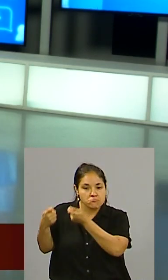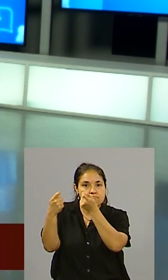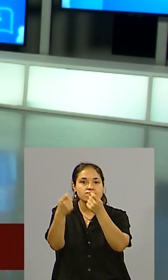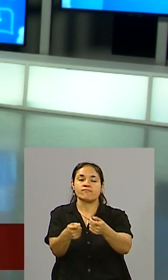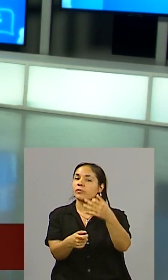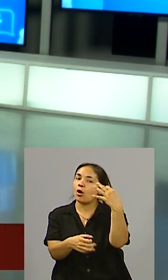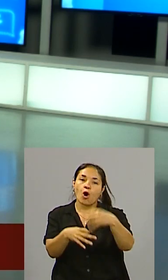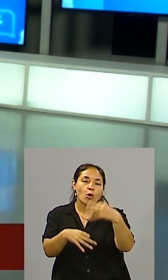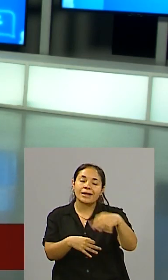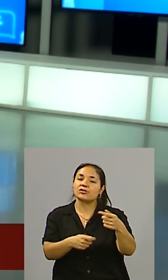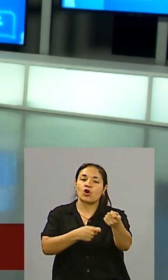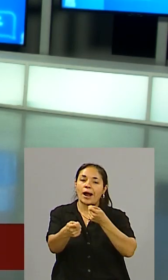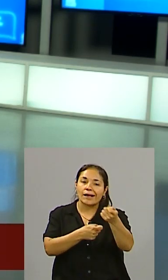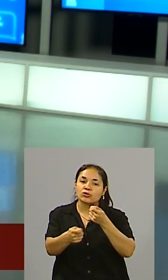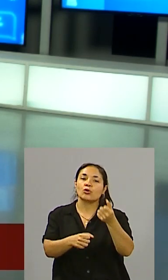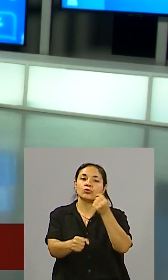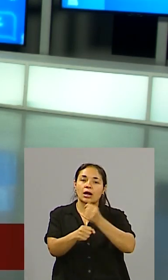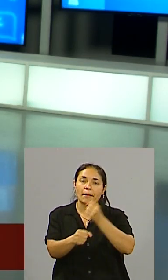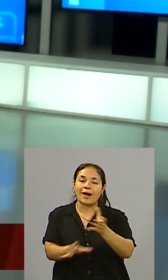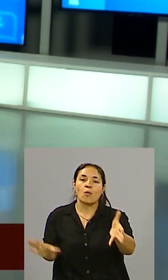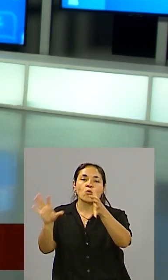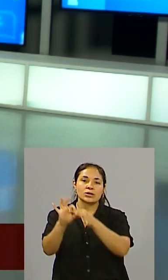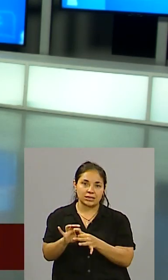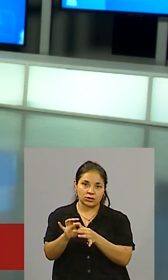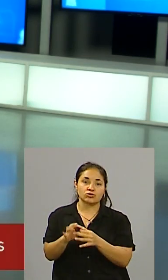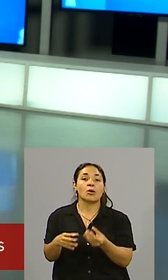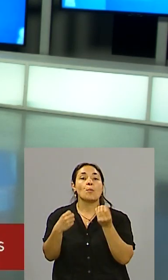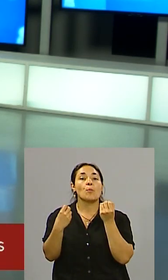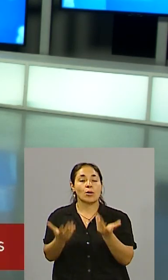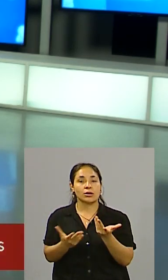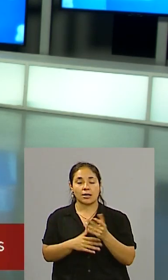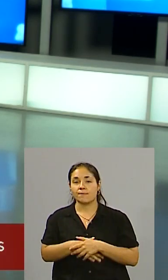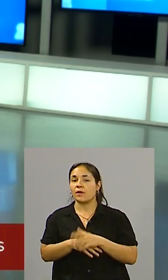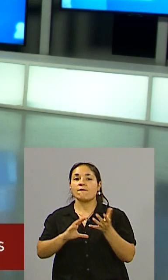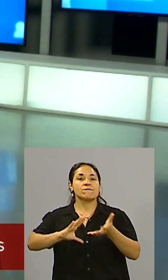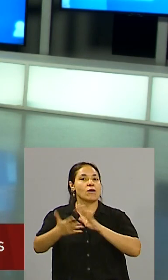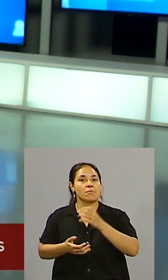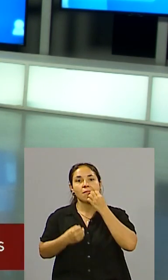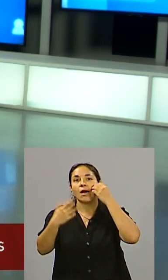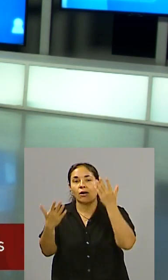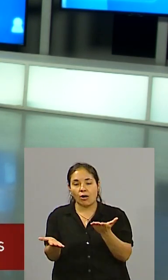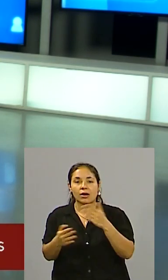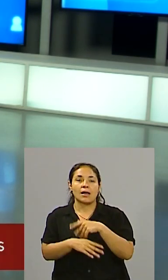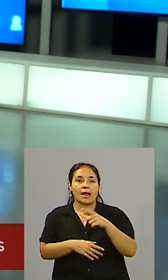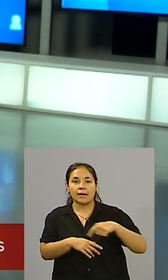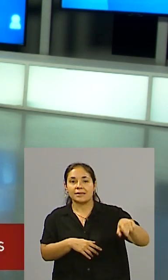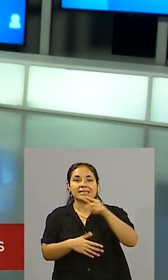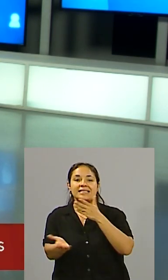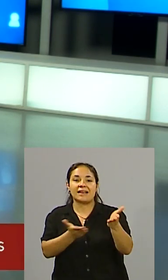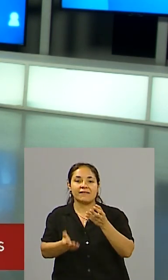¿no? Unidos, ¿no? Estas dos áreas, porque se entiende que es la mejor forma de ofrecer, ¿no? al ciudadano un mejor